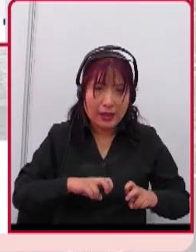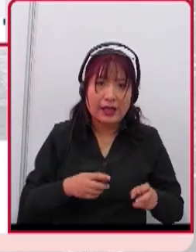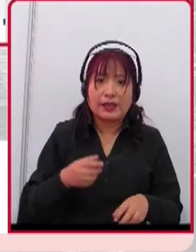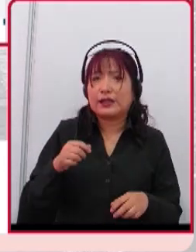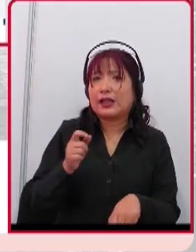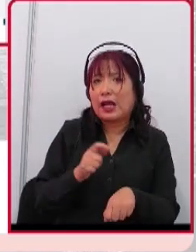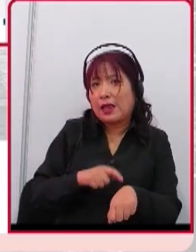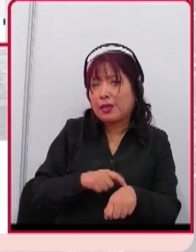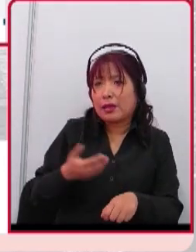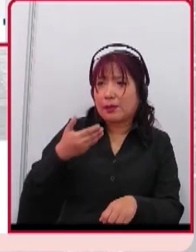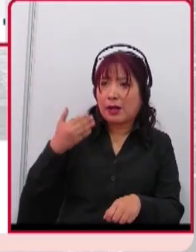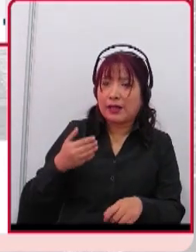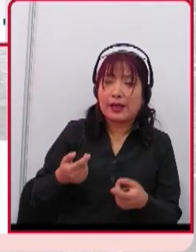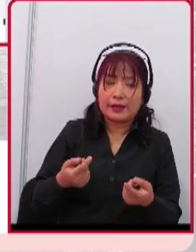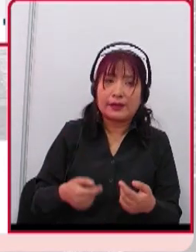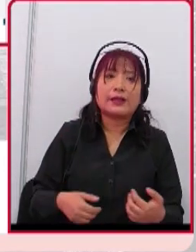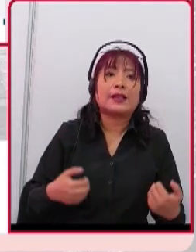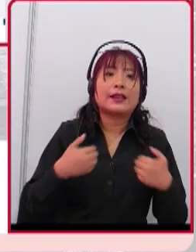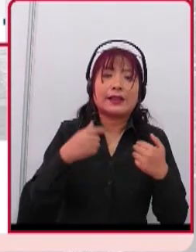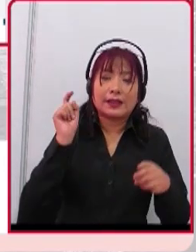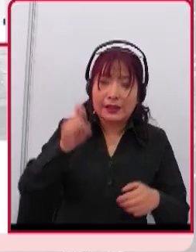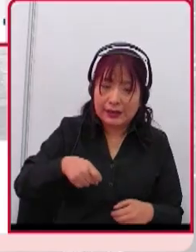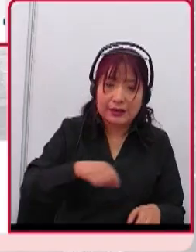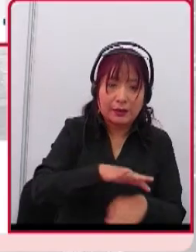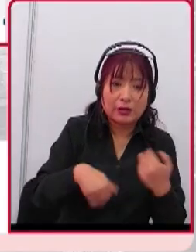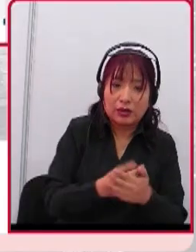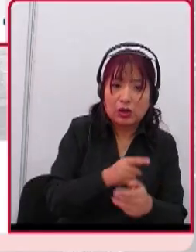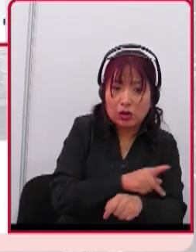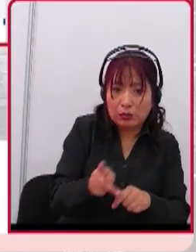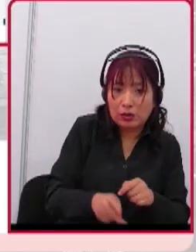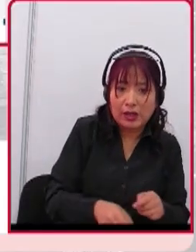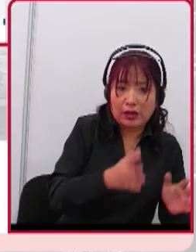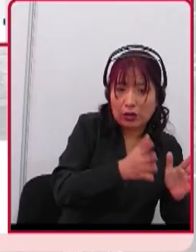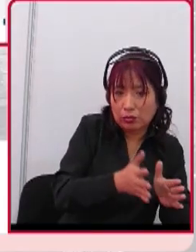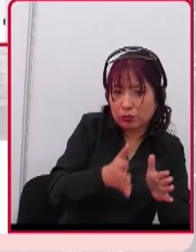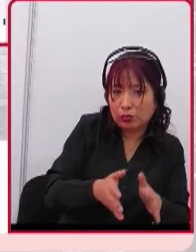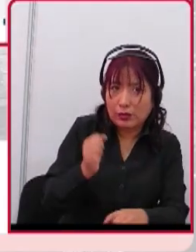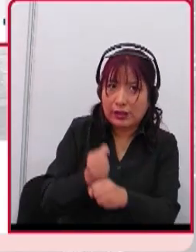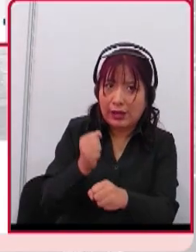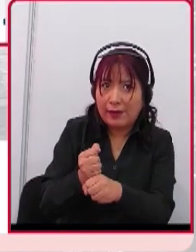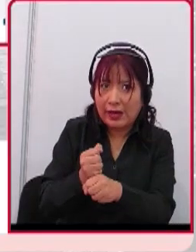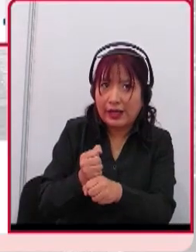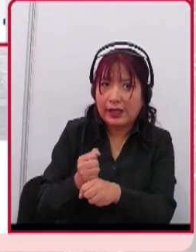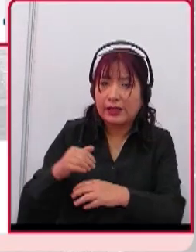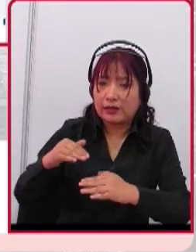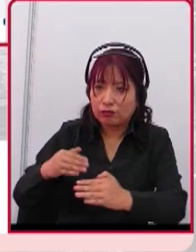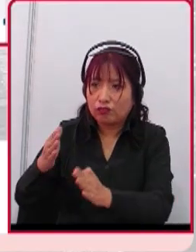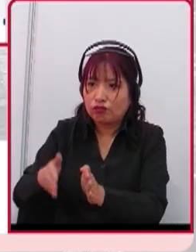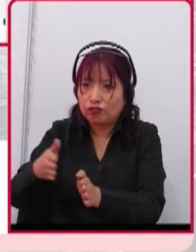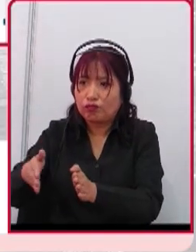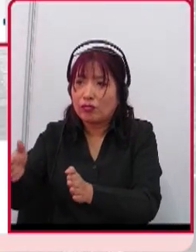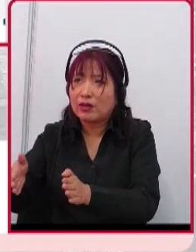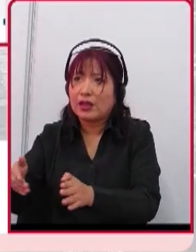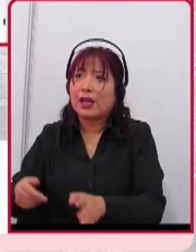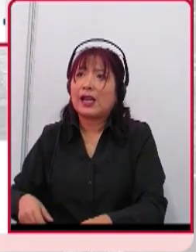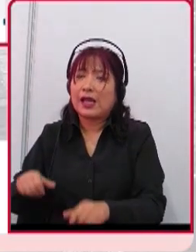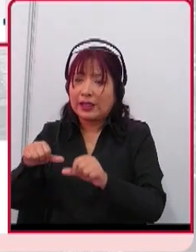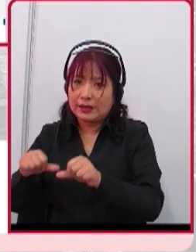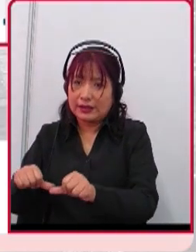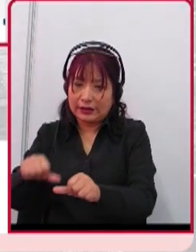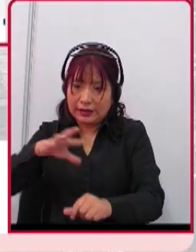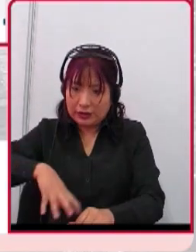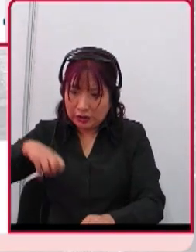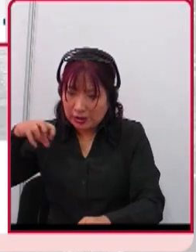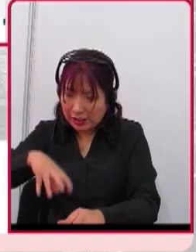producción vayan avanzando, pasen a la fase de construcción y posteriormente operen. Es más, se refleja